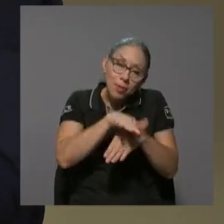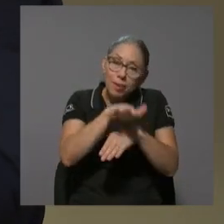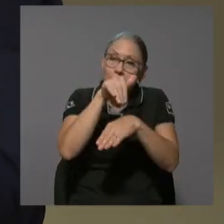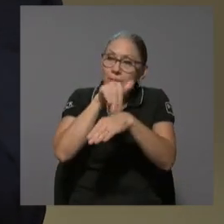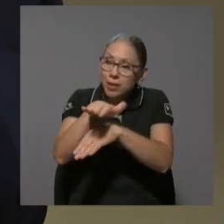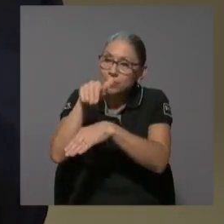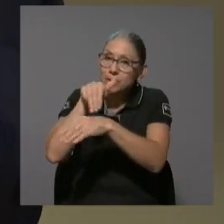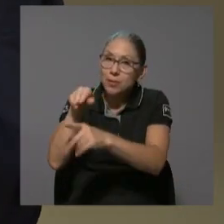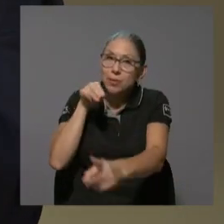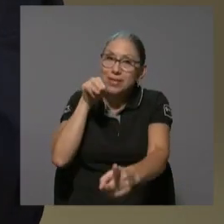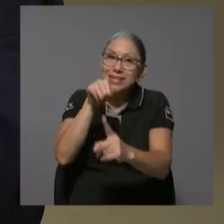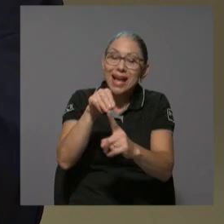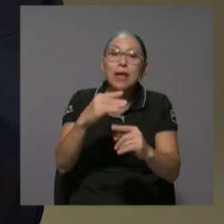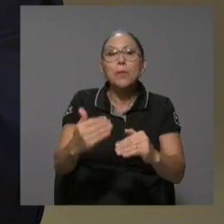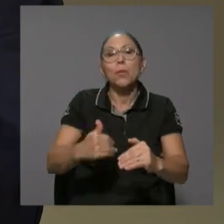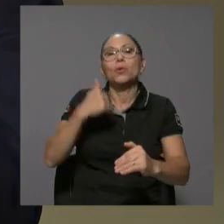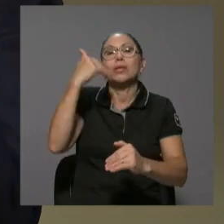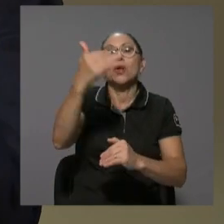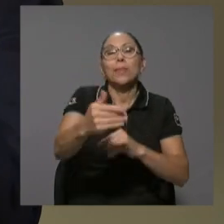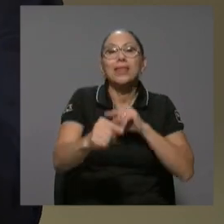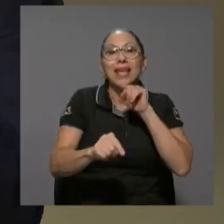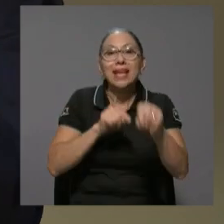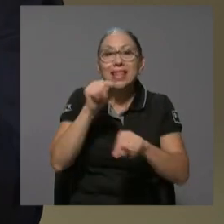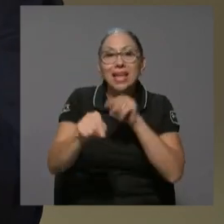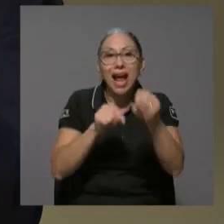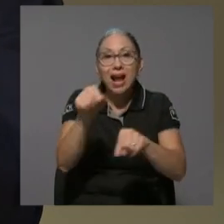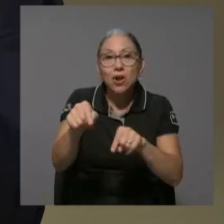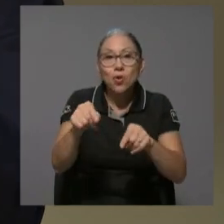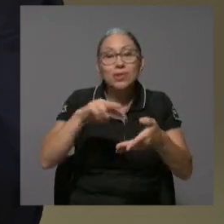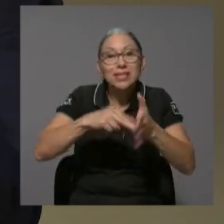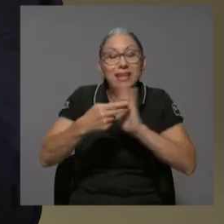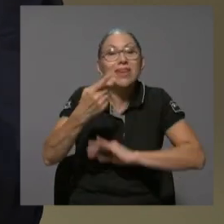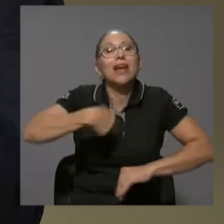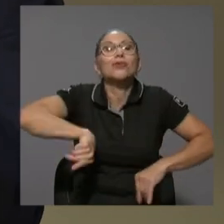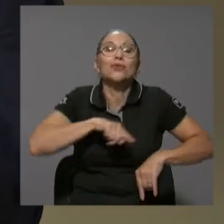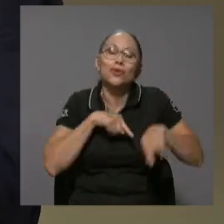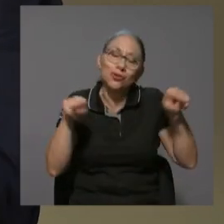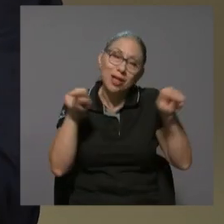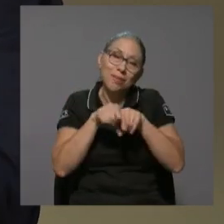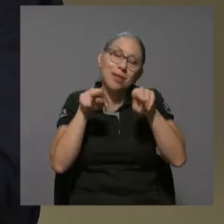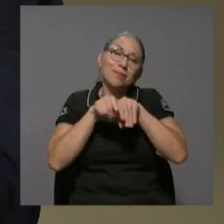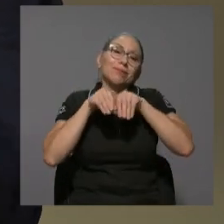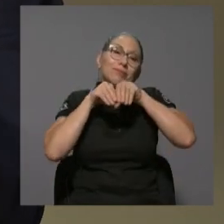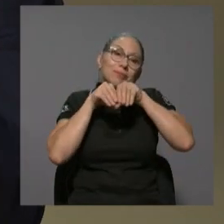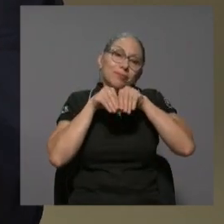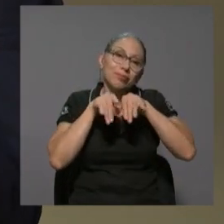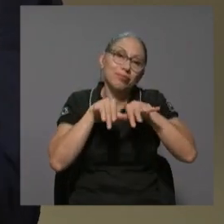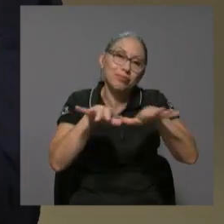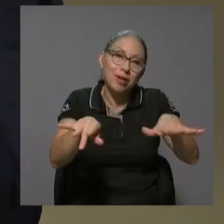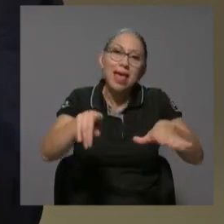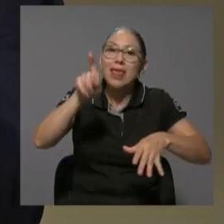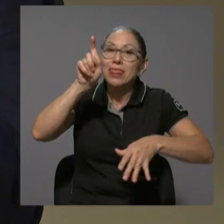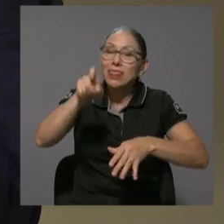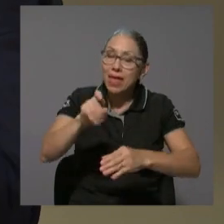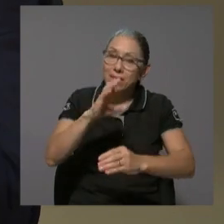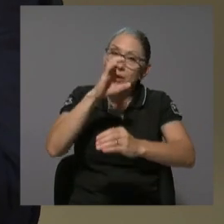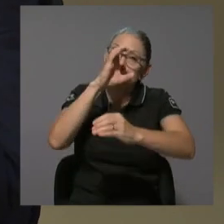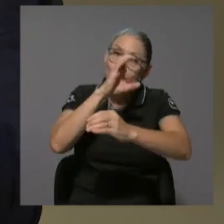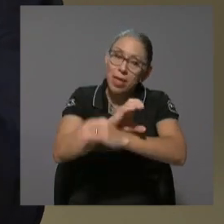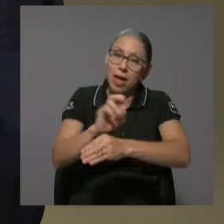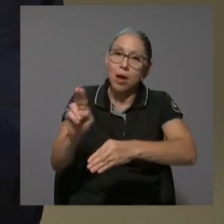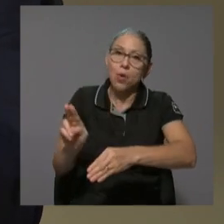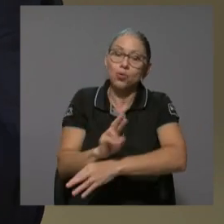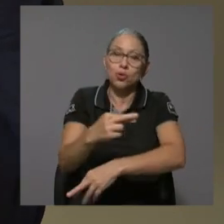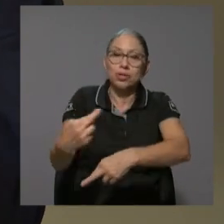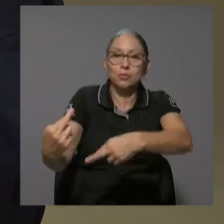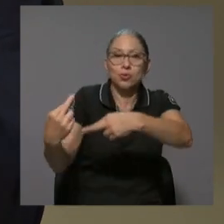amplificarlo. O sea, tenemos que ser muy cuidadosos en el uso responsables de los instrumentos de comunicación